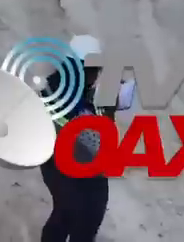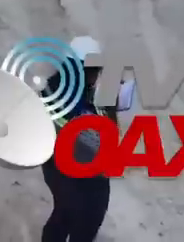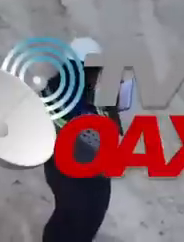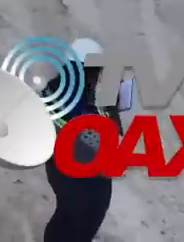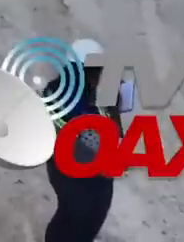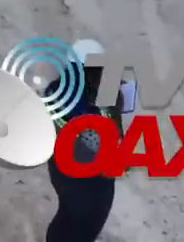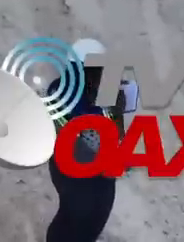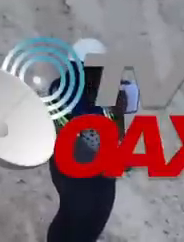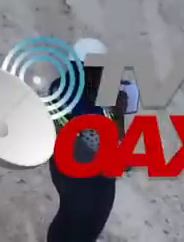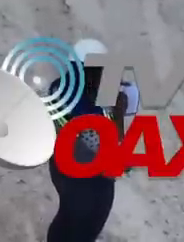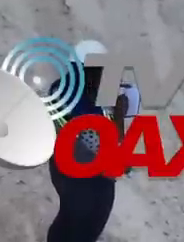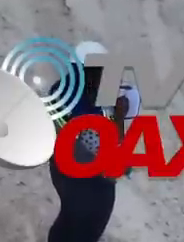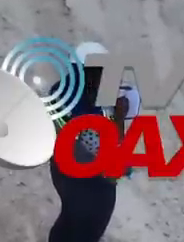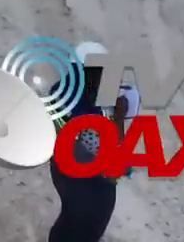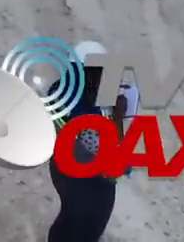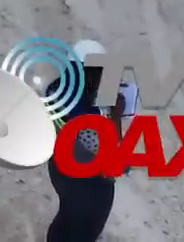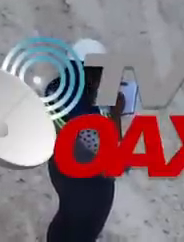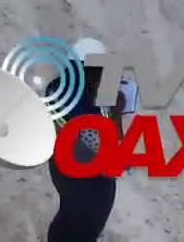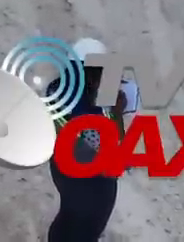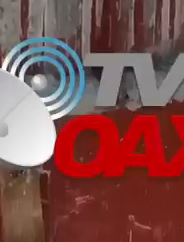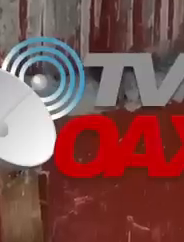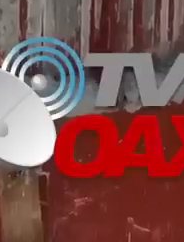March Espichado Fabricado